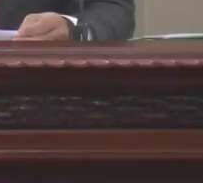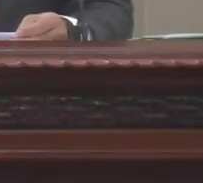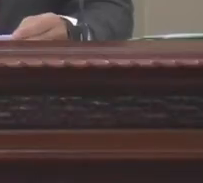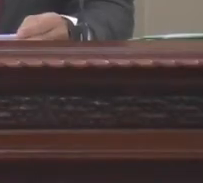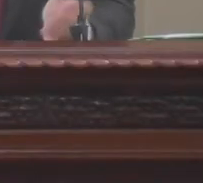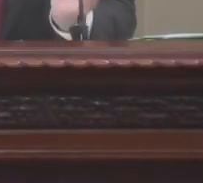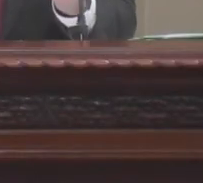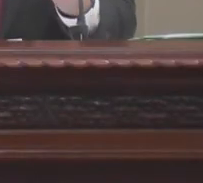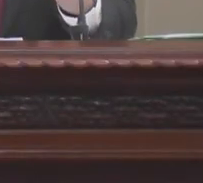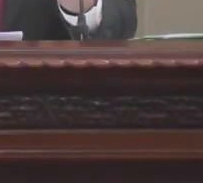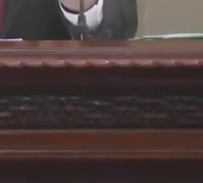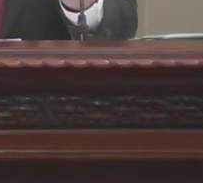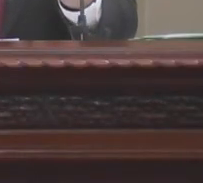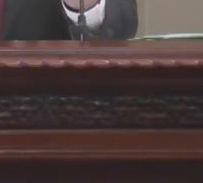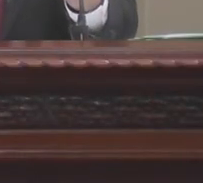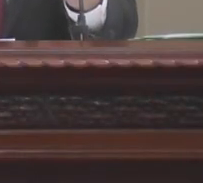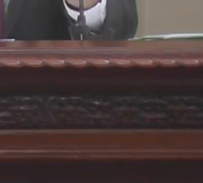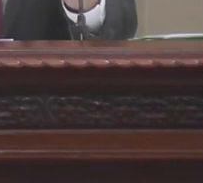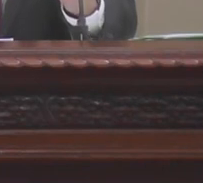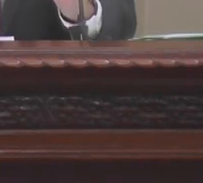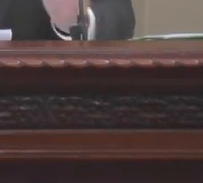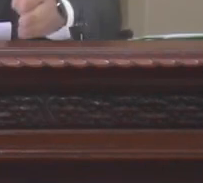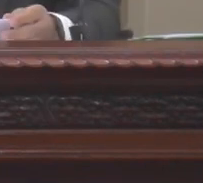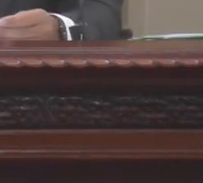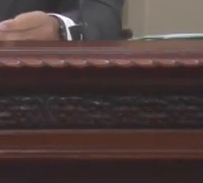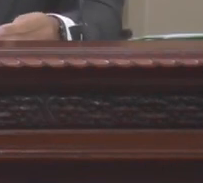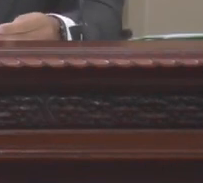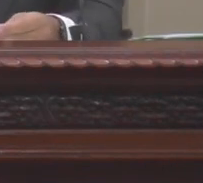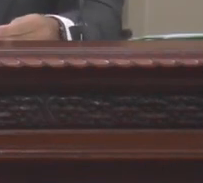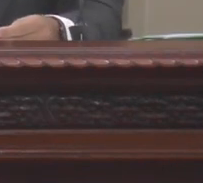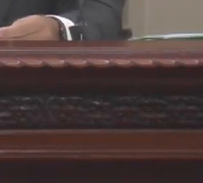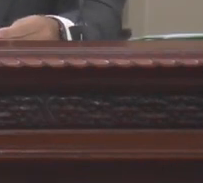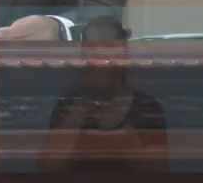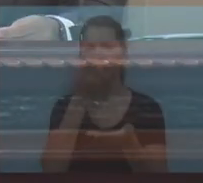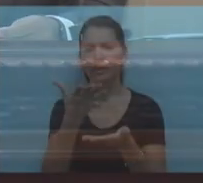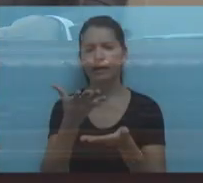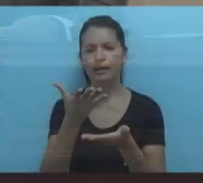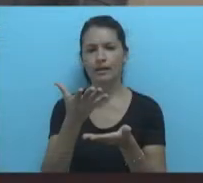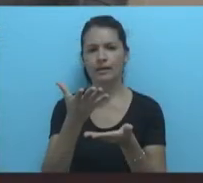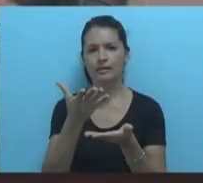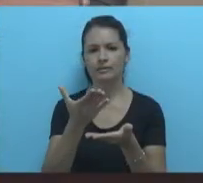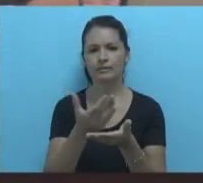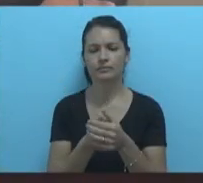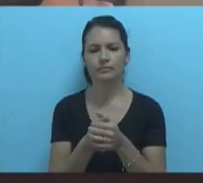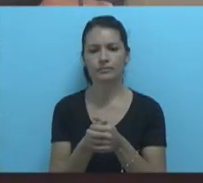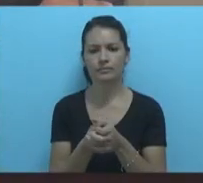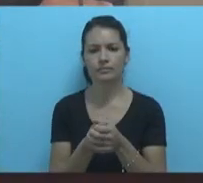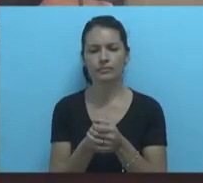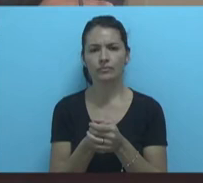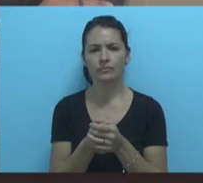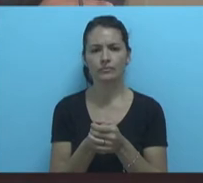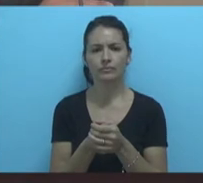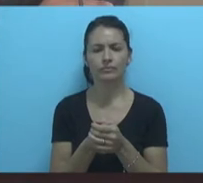Este es un ingreso y pedido de tratamiento sobre tabla, donde la Cámara de Diputados de la provincia declara. Este es un proyecto